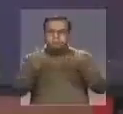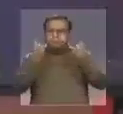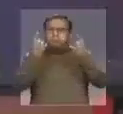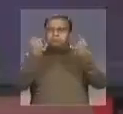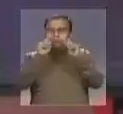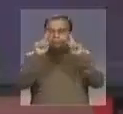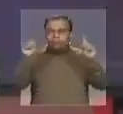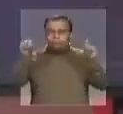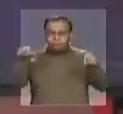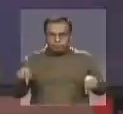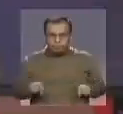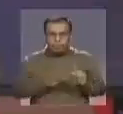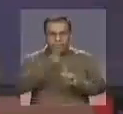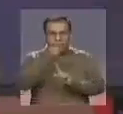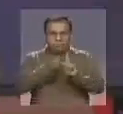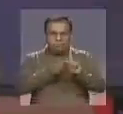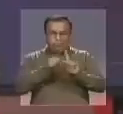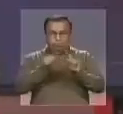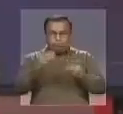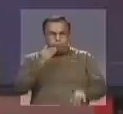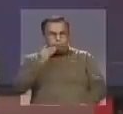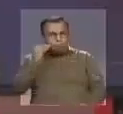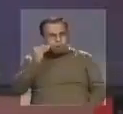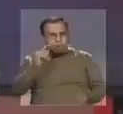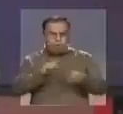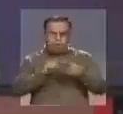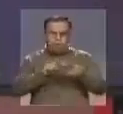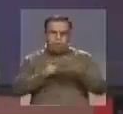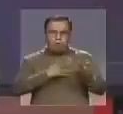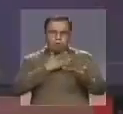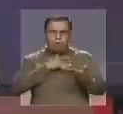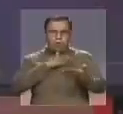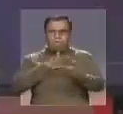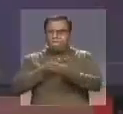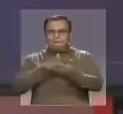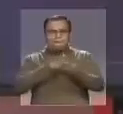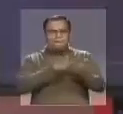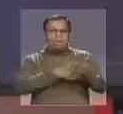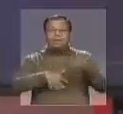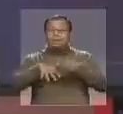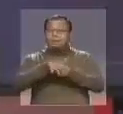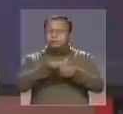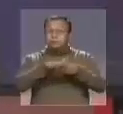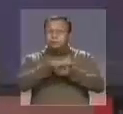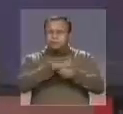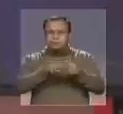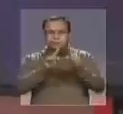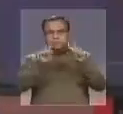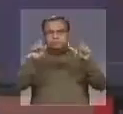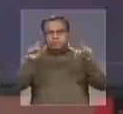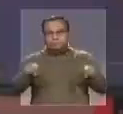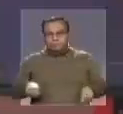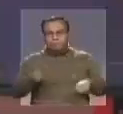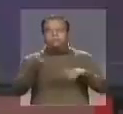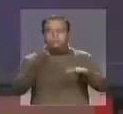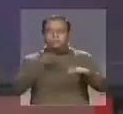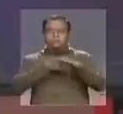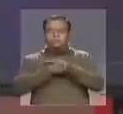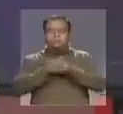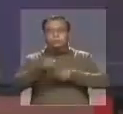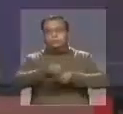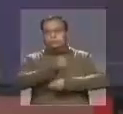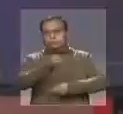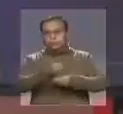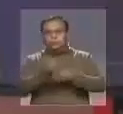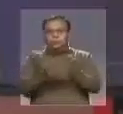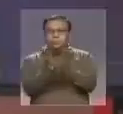que el ser esa cabeza de hogar le sienta limitaciones en algunos casos para poder tener un acceso a un